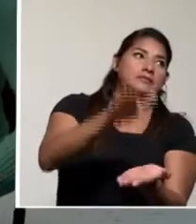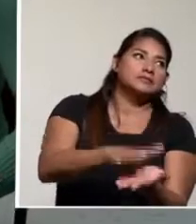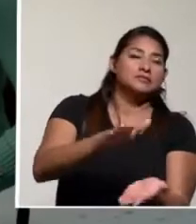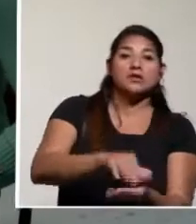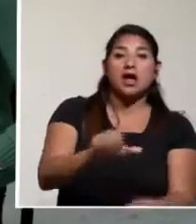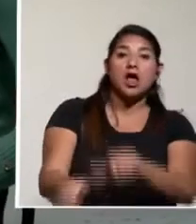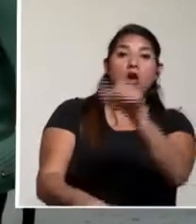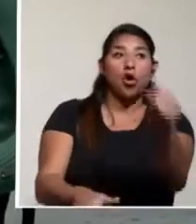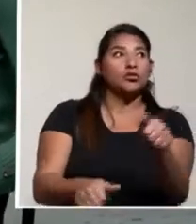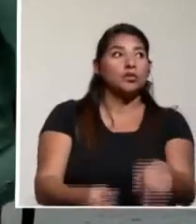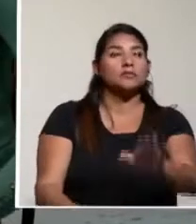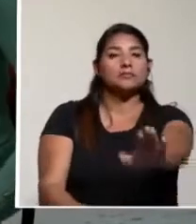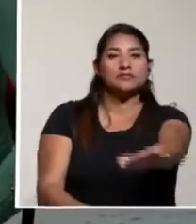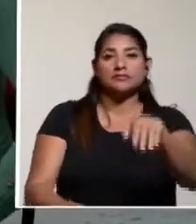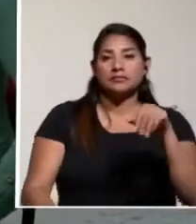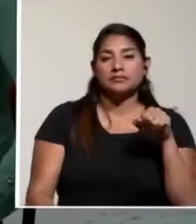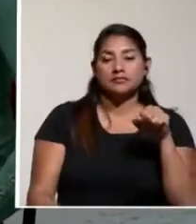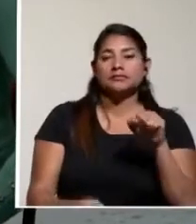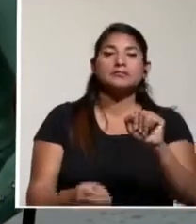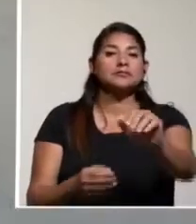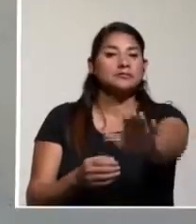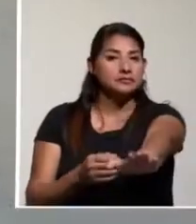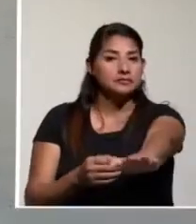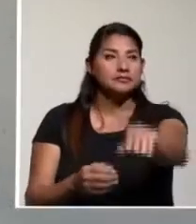El otro lado.